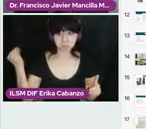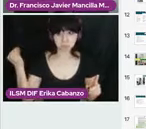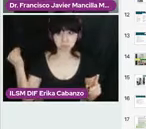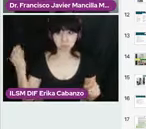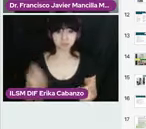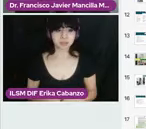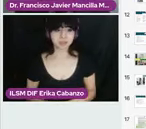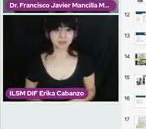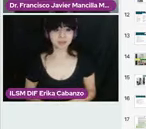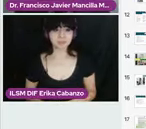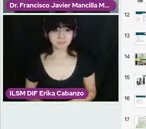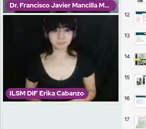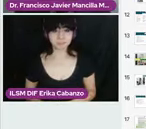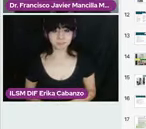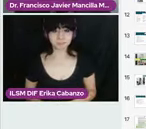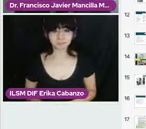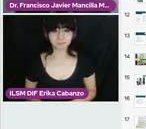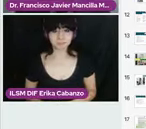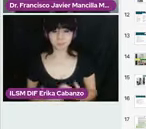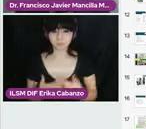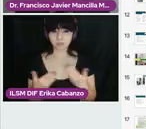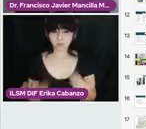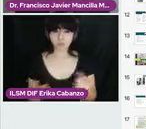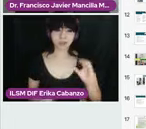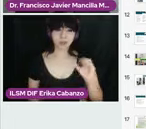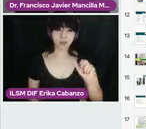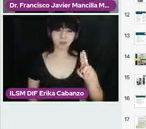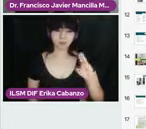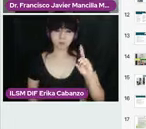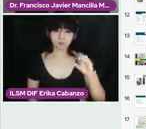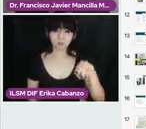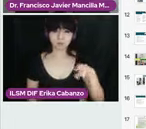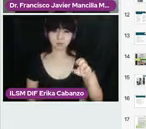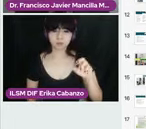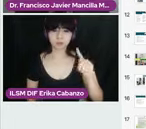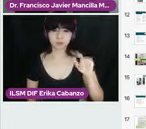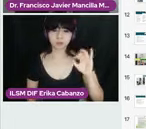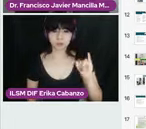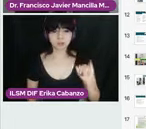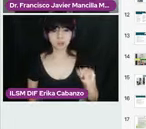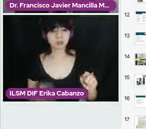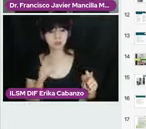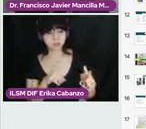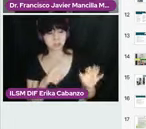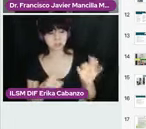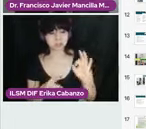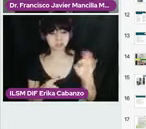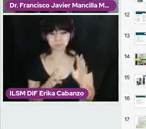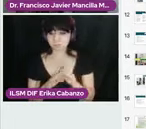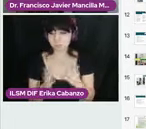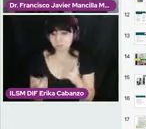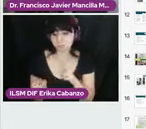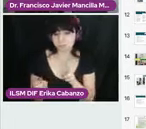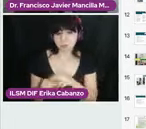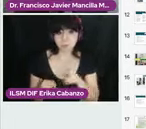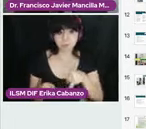¿sí? En una audiometría tradicional hubiera pasado desapercibida, ¿sí? Pero aquí en la audiometría de